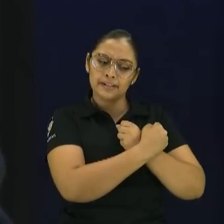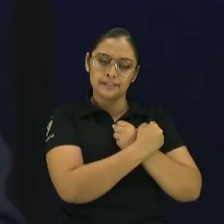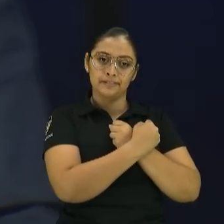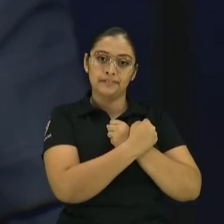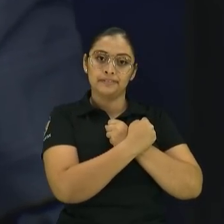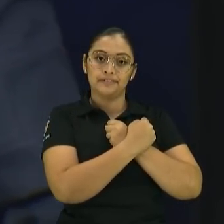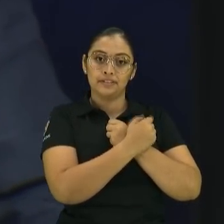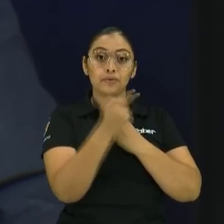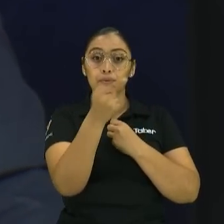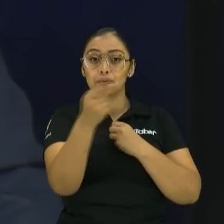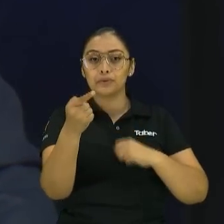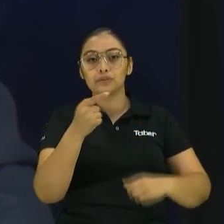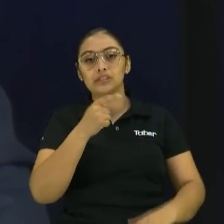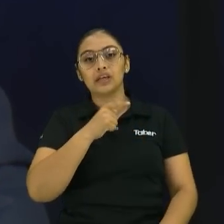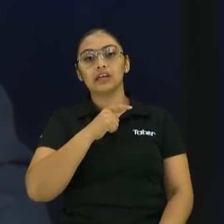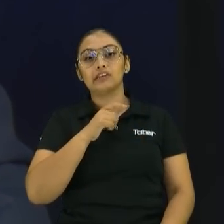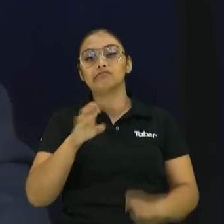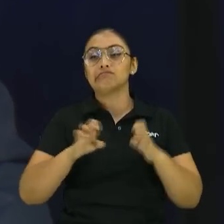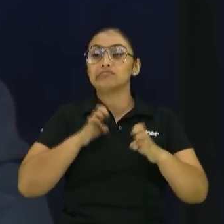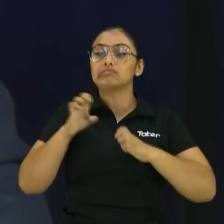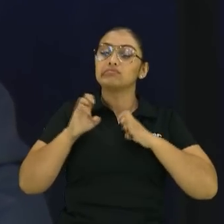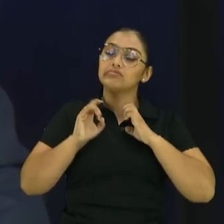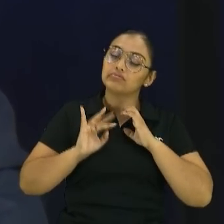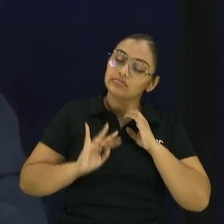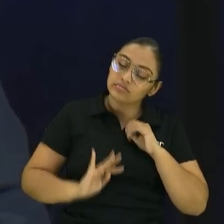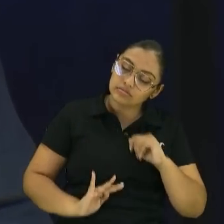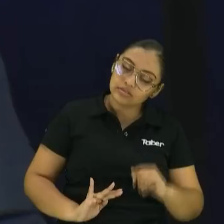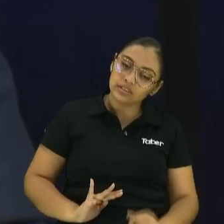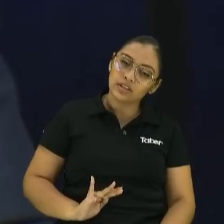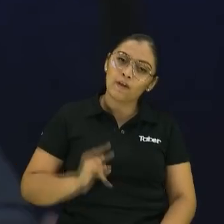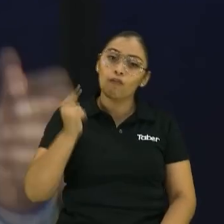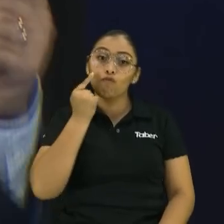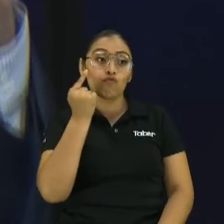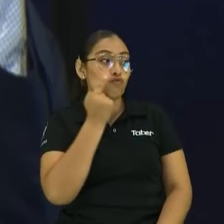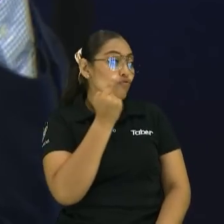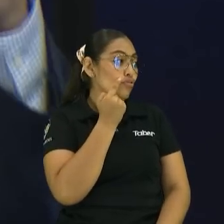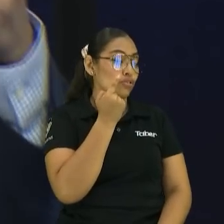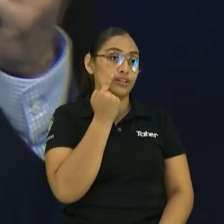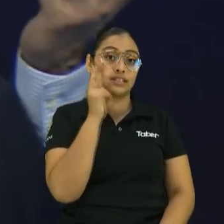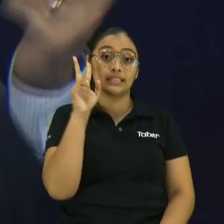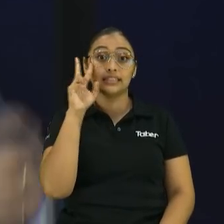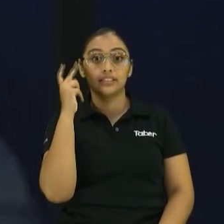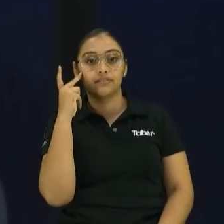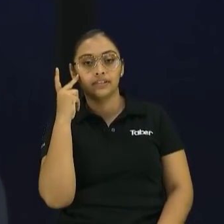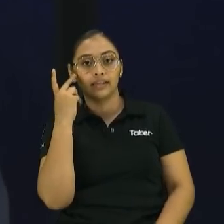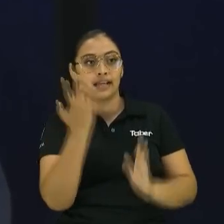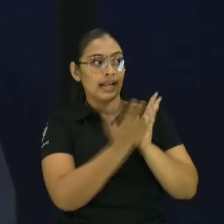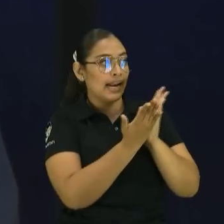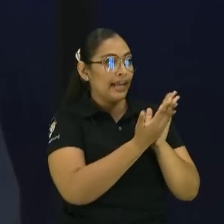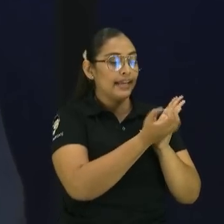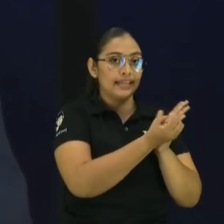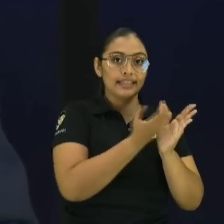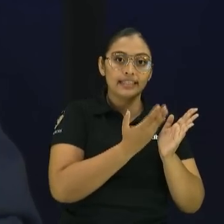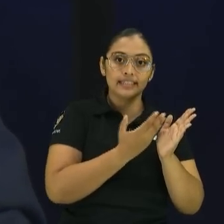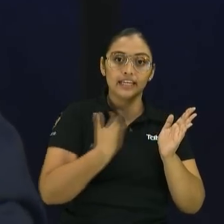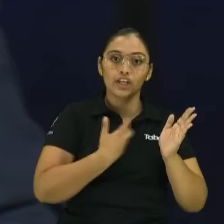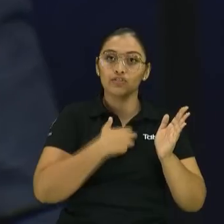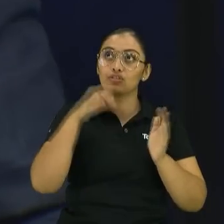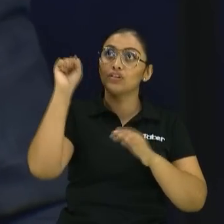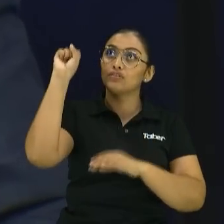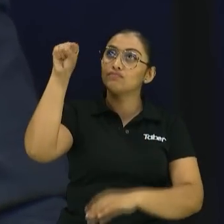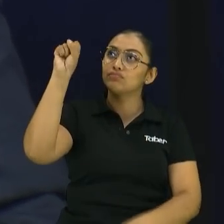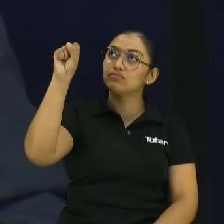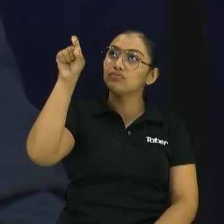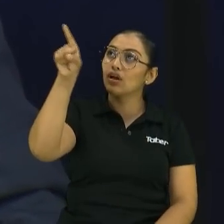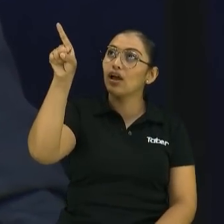está desmotivado busque porque la Biblia dice que el que toca la puerta se le abre y el que clama